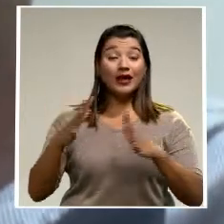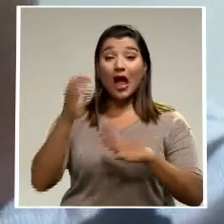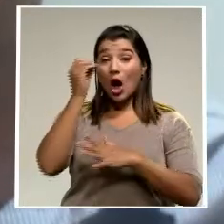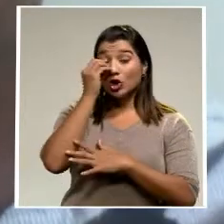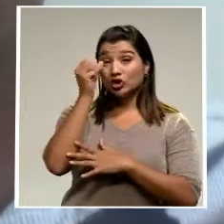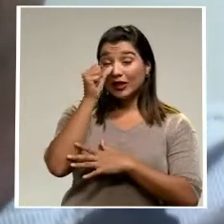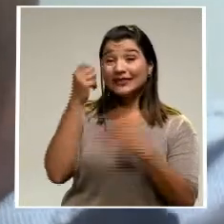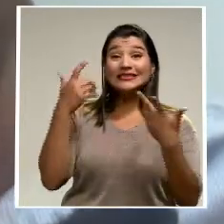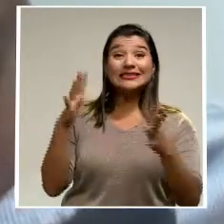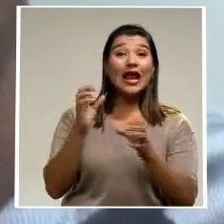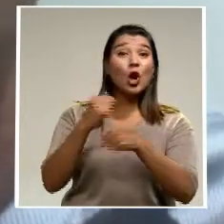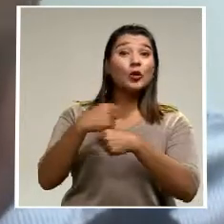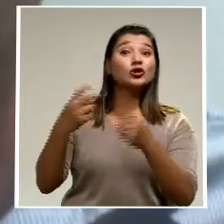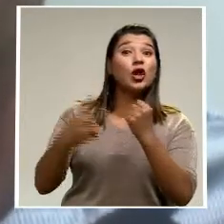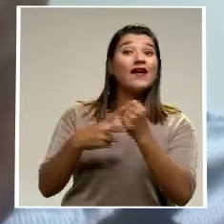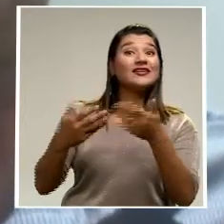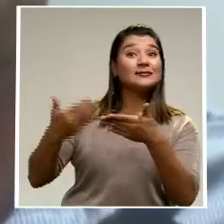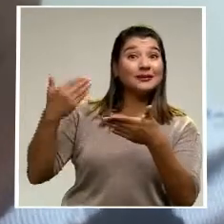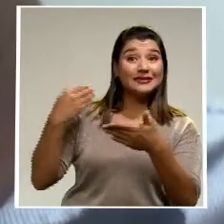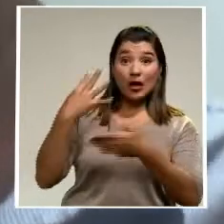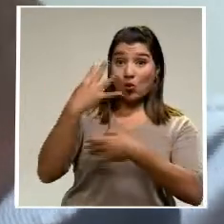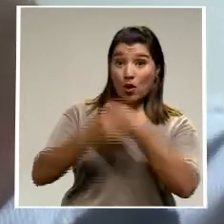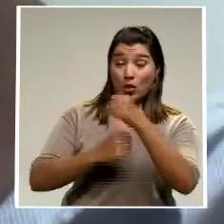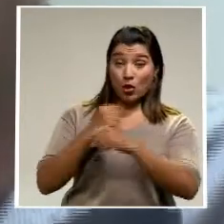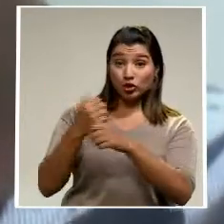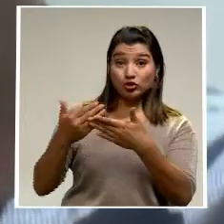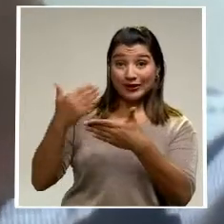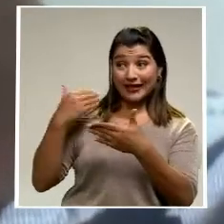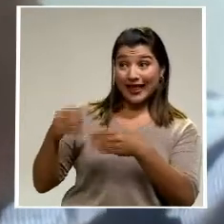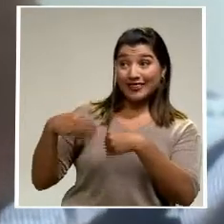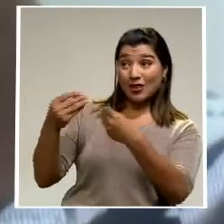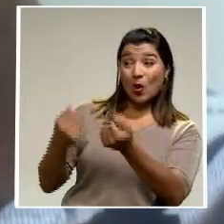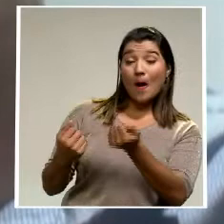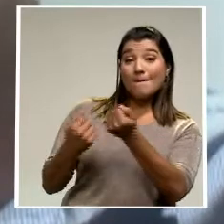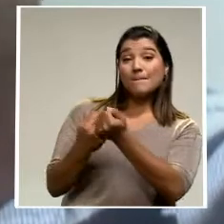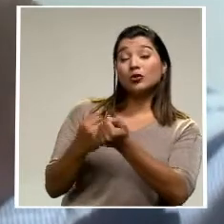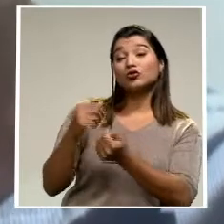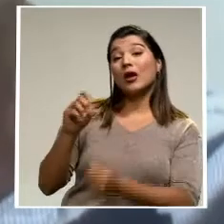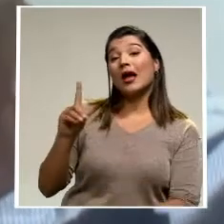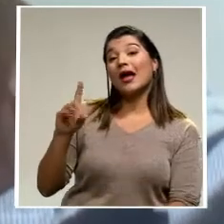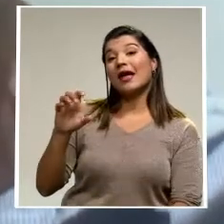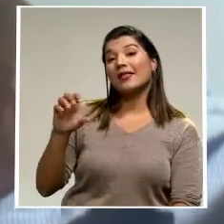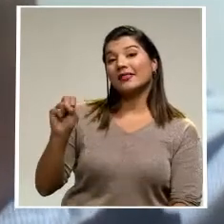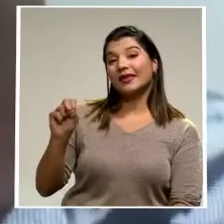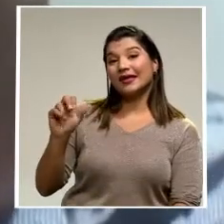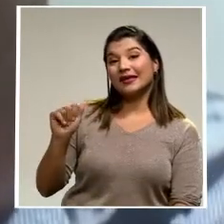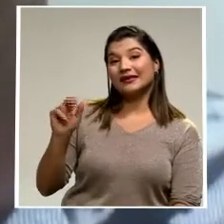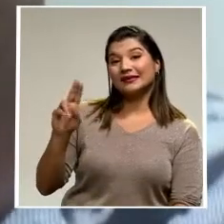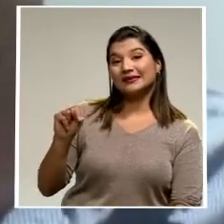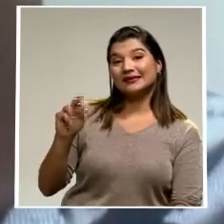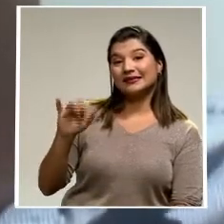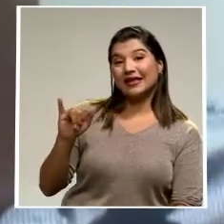lo hizo en las elecciones hace 4 años, dándole el apoyo a Antonio Álvarez de Santi. Acordémonos que durante todo el